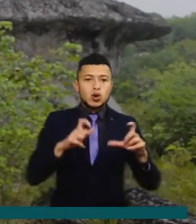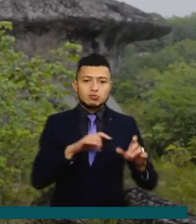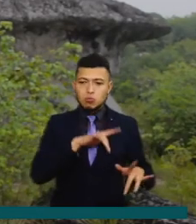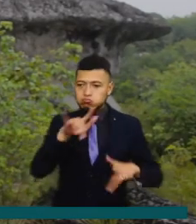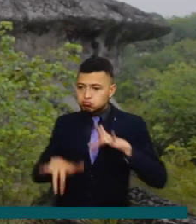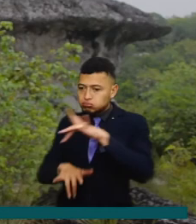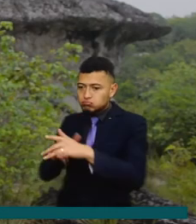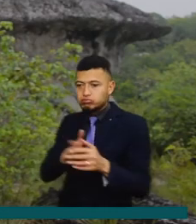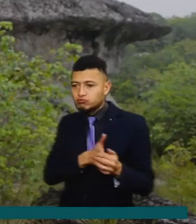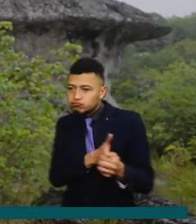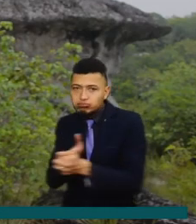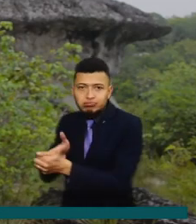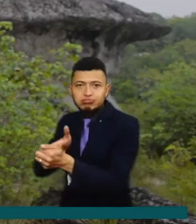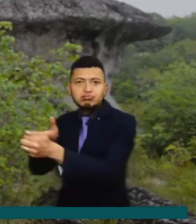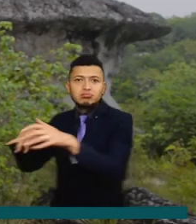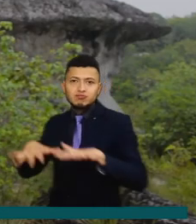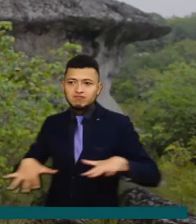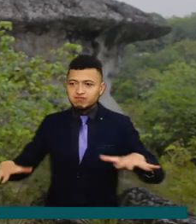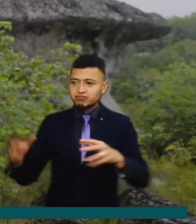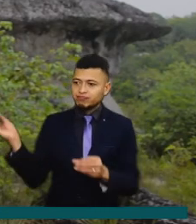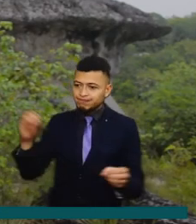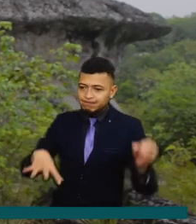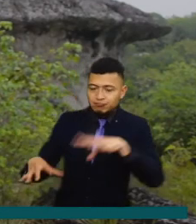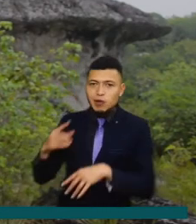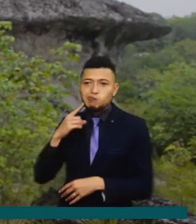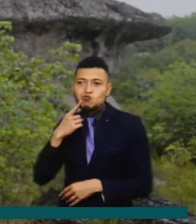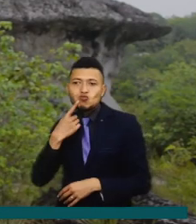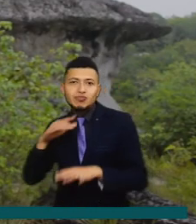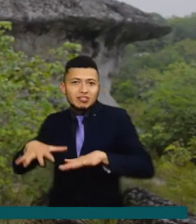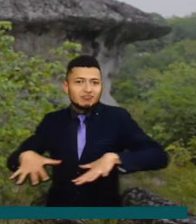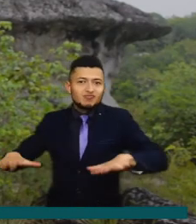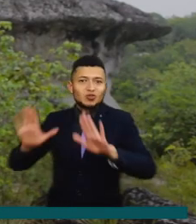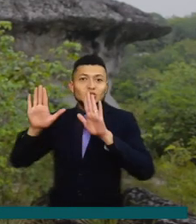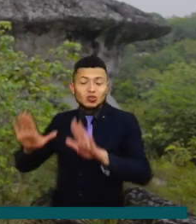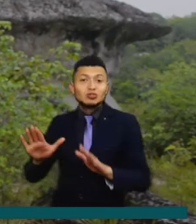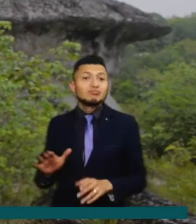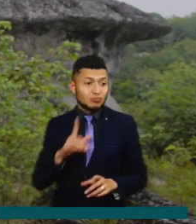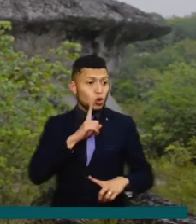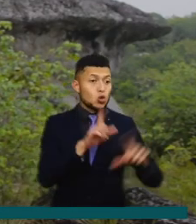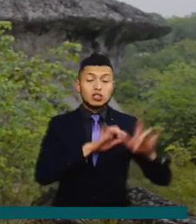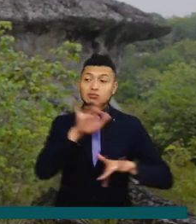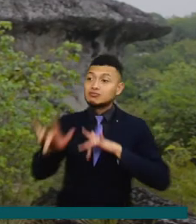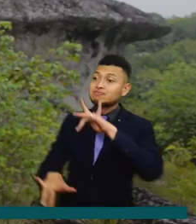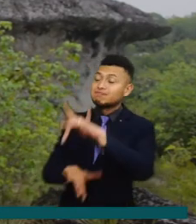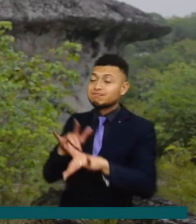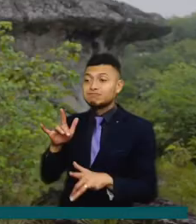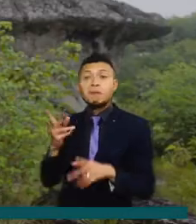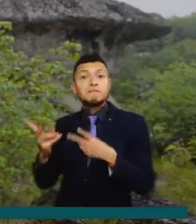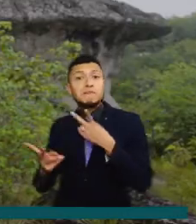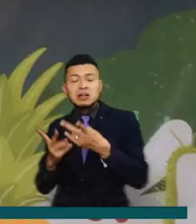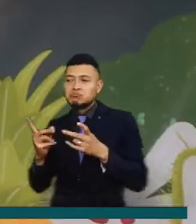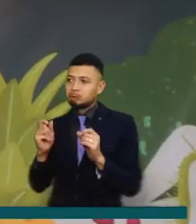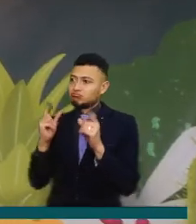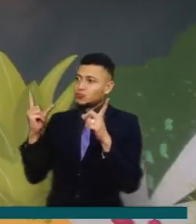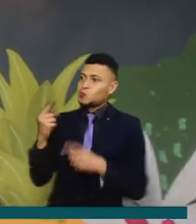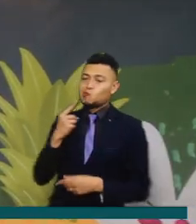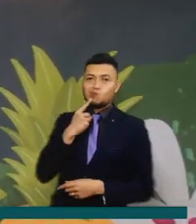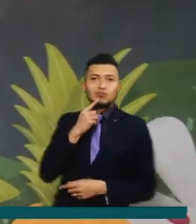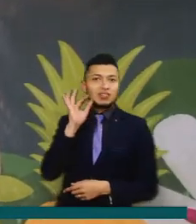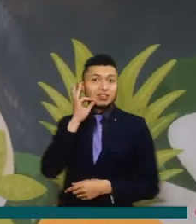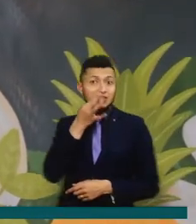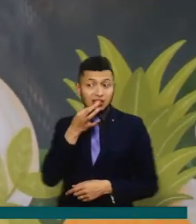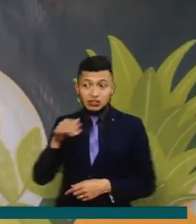los sabores locales y los ingredientes típicos de esta región son los encargados de sorprender a turistas y a visitantes. La